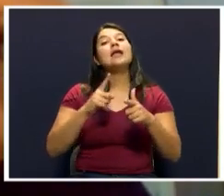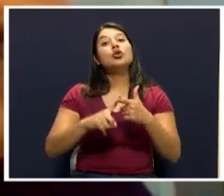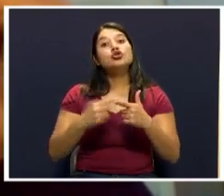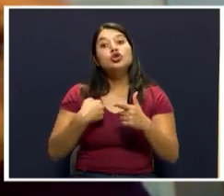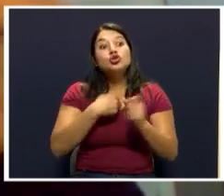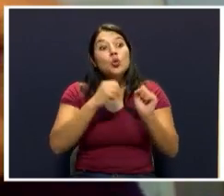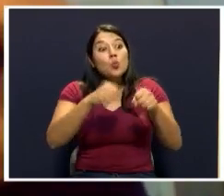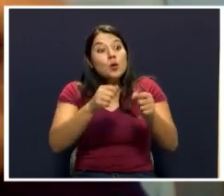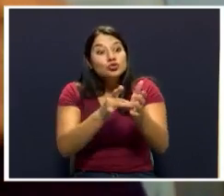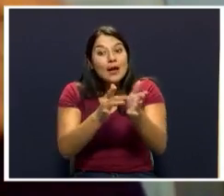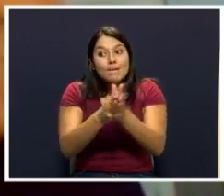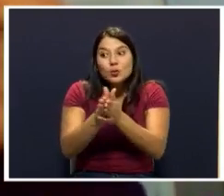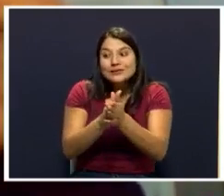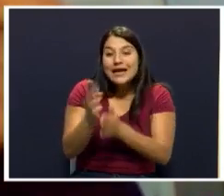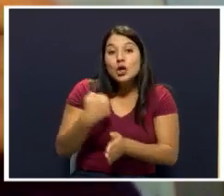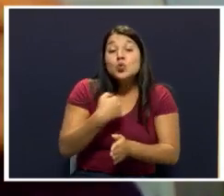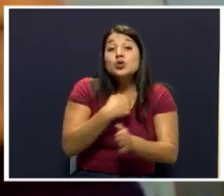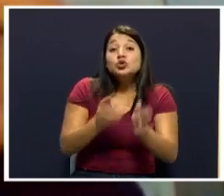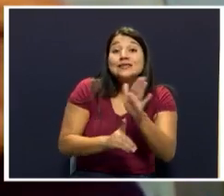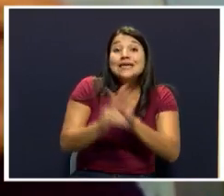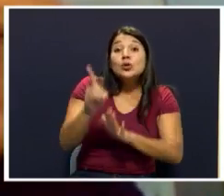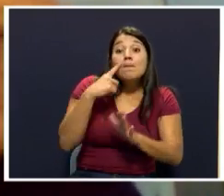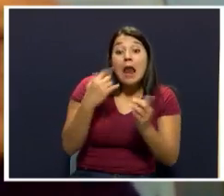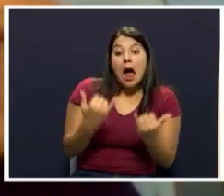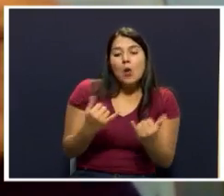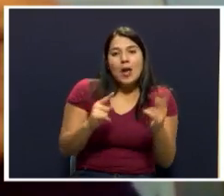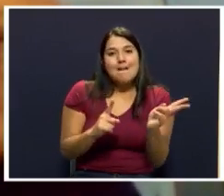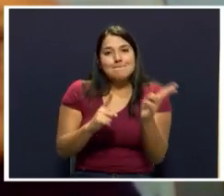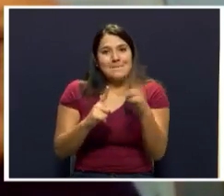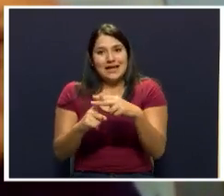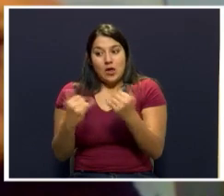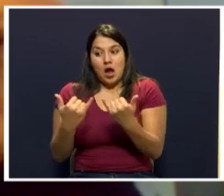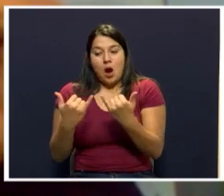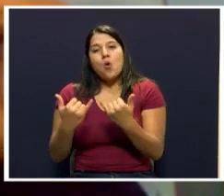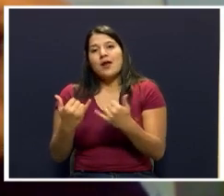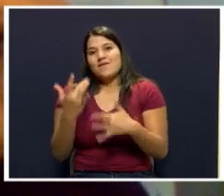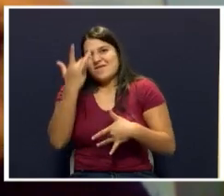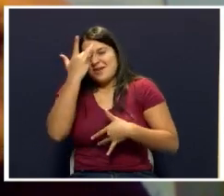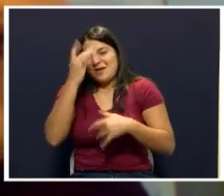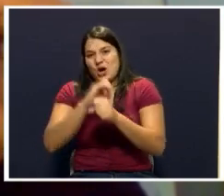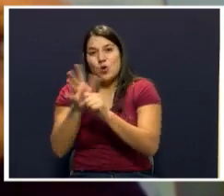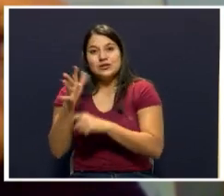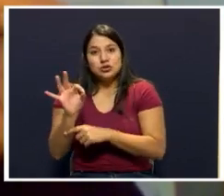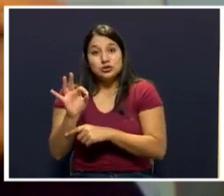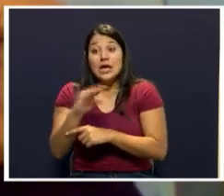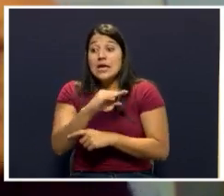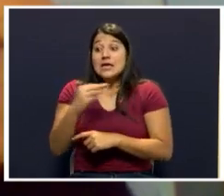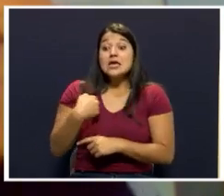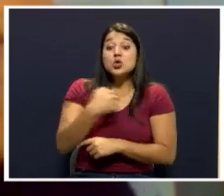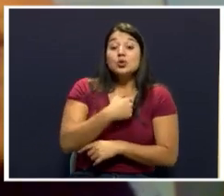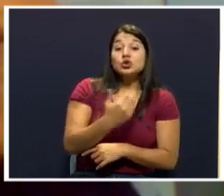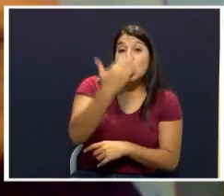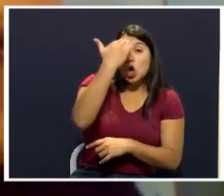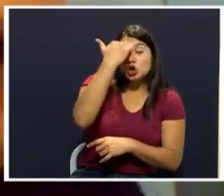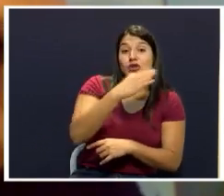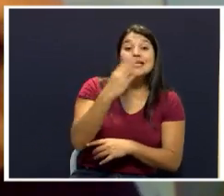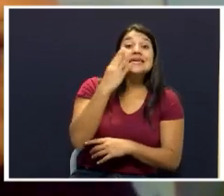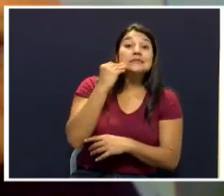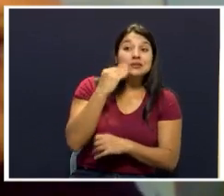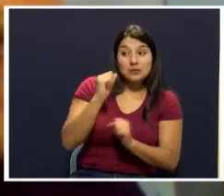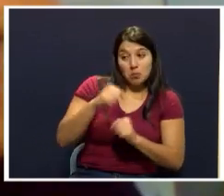desarrollo para aplicarlo a esta crisis de esta epidemia y poner ese conocimiento desarrollado a lo largo de muchos